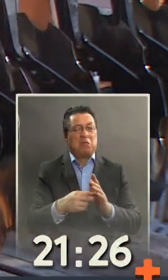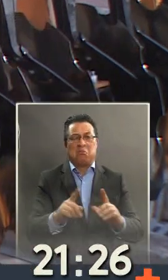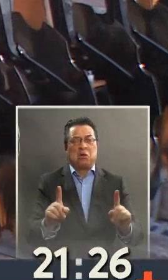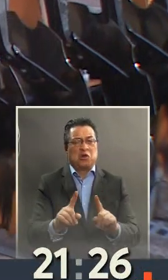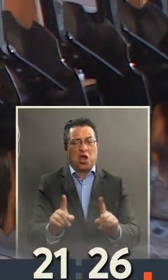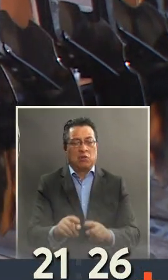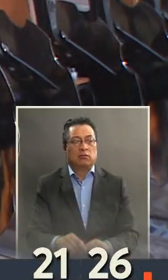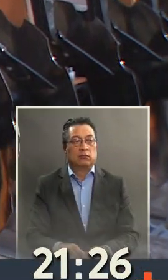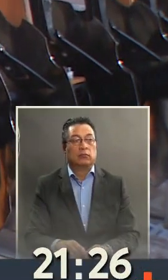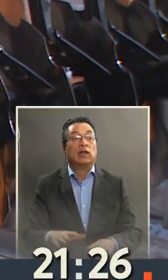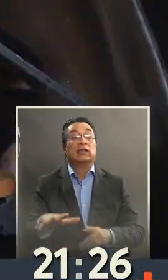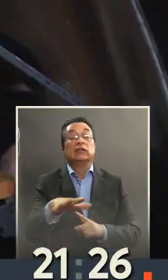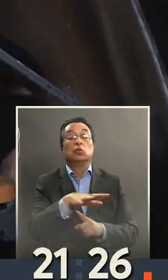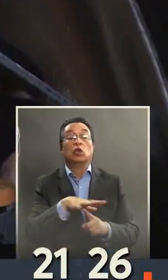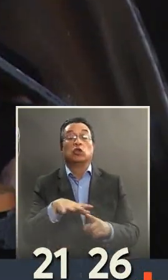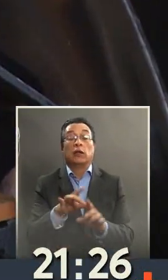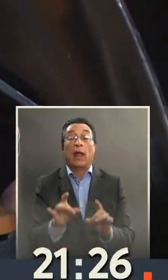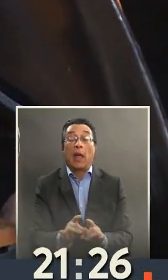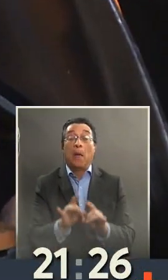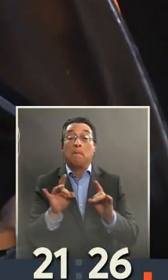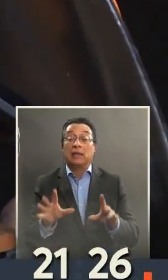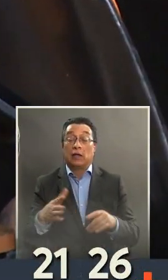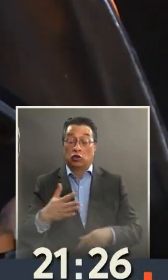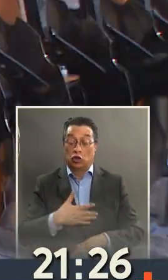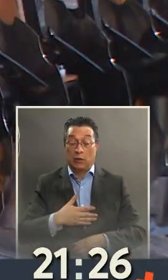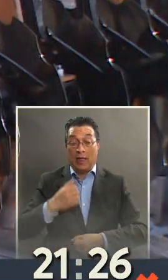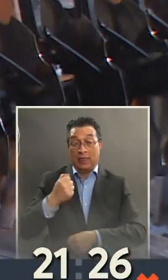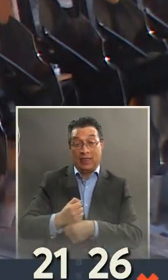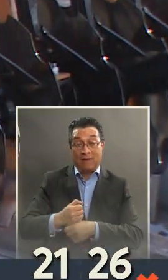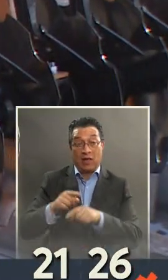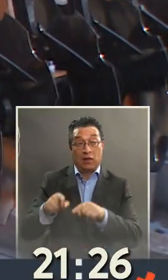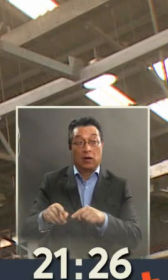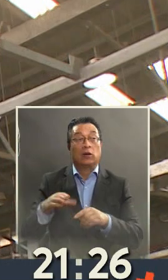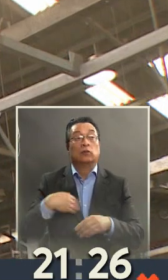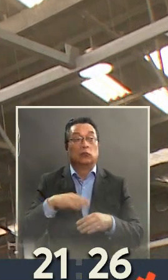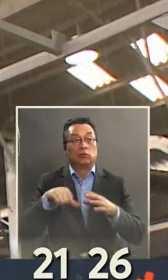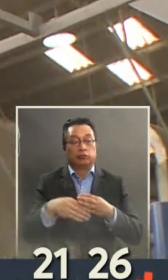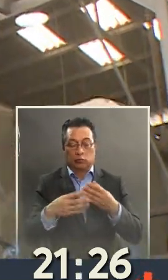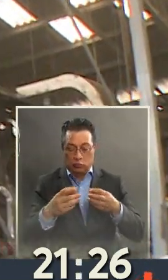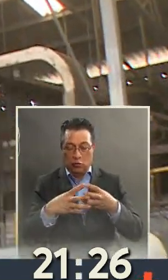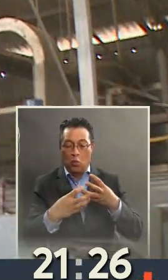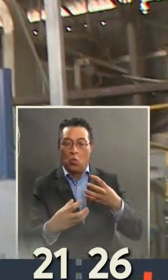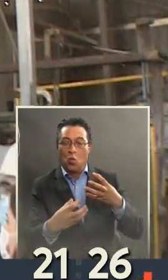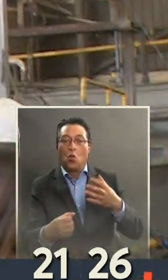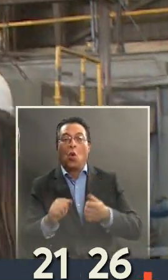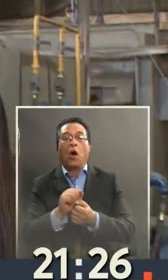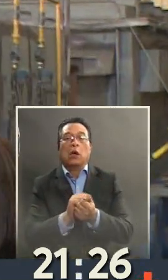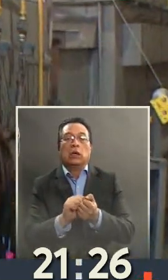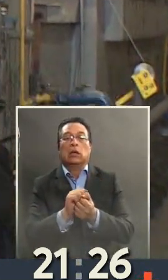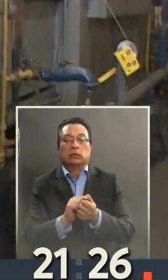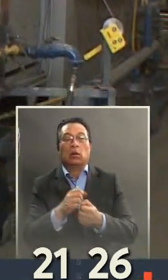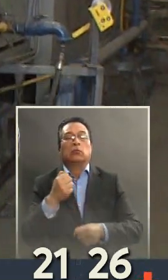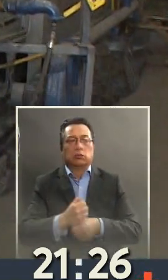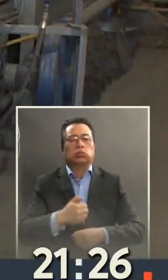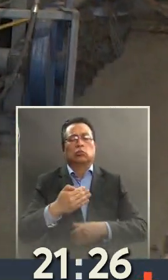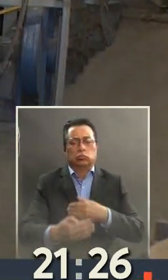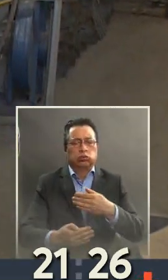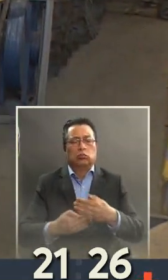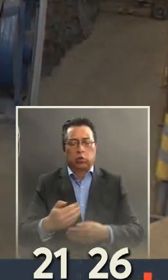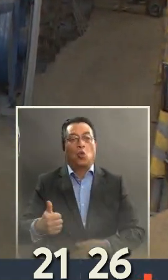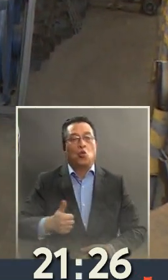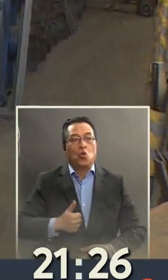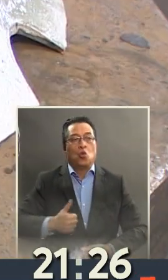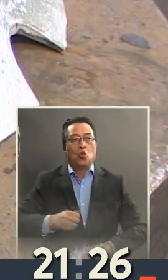La situación especial con el producto que nosotros trabajamos es un recubrimiento antidesgaste. Trabajan sin parar para cumplir con las entregas.